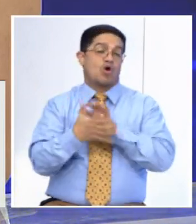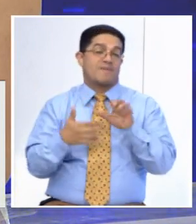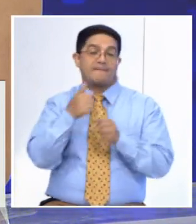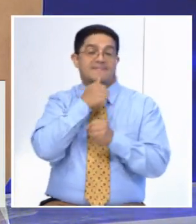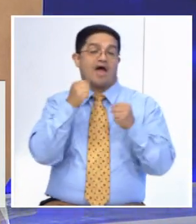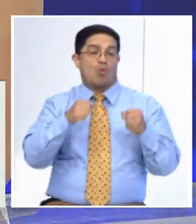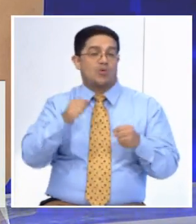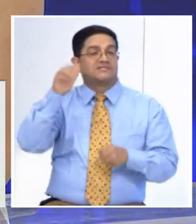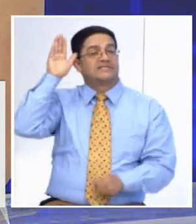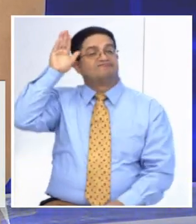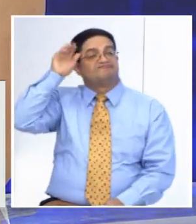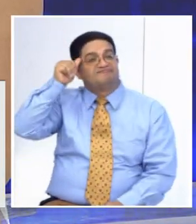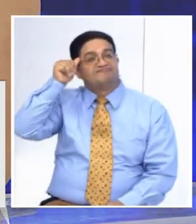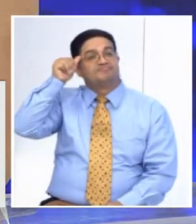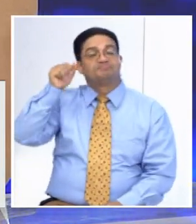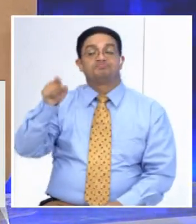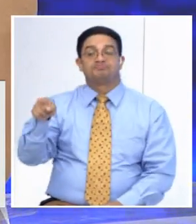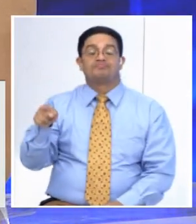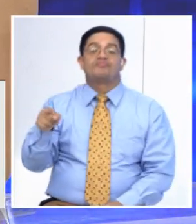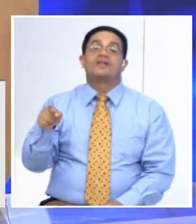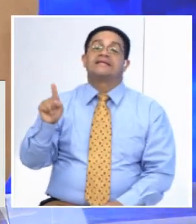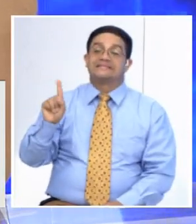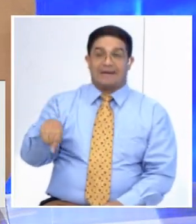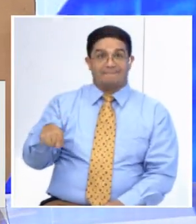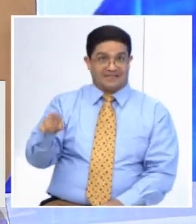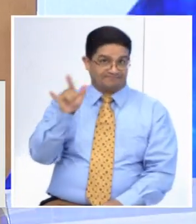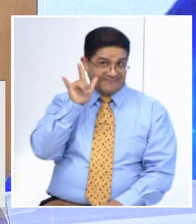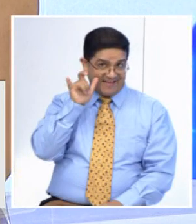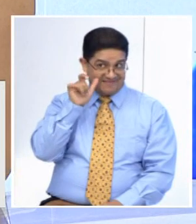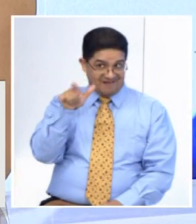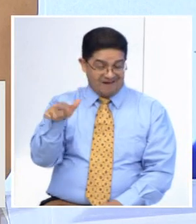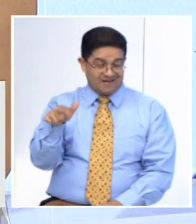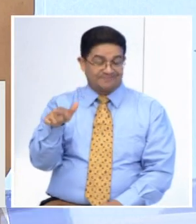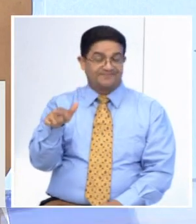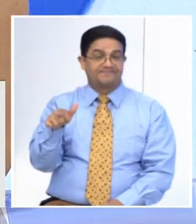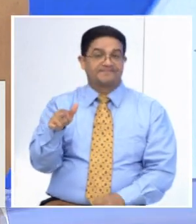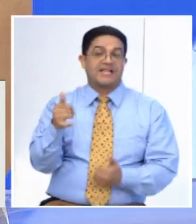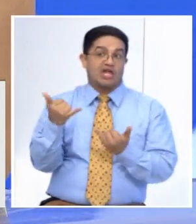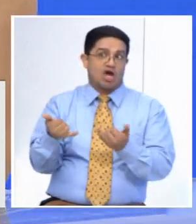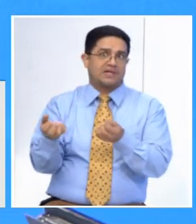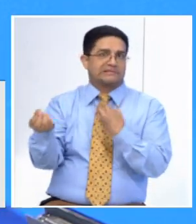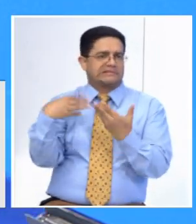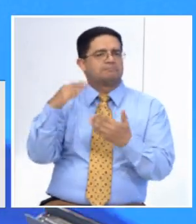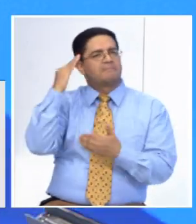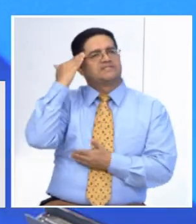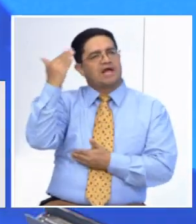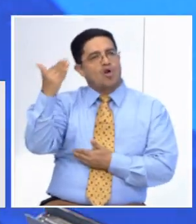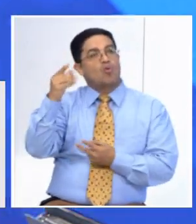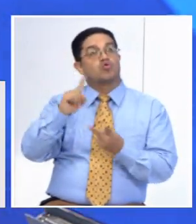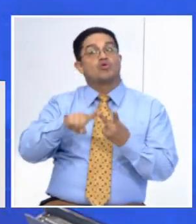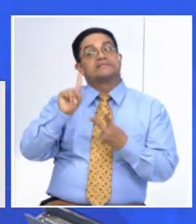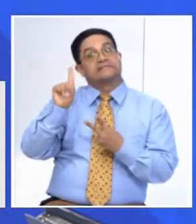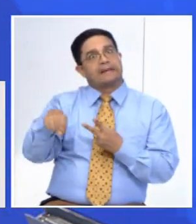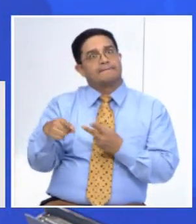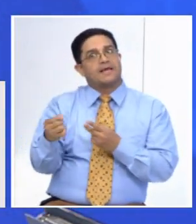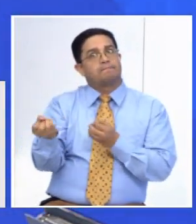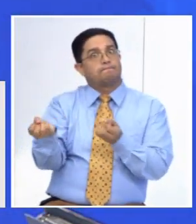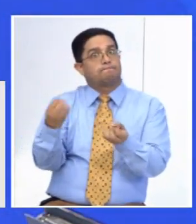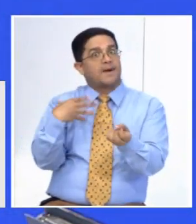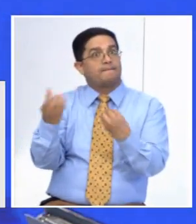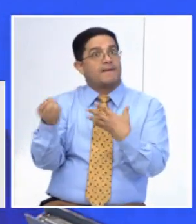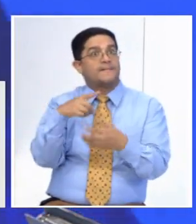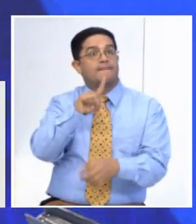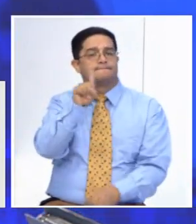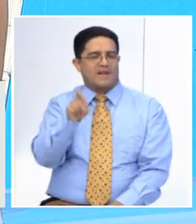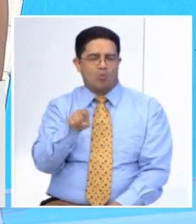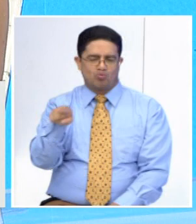Roa. Nosotros estamos por acá, también conectados en redes sociales, doctora, y bueno, nos están mandando saludos, mensajes, pero también nos están llegando preguntas. Iván nos